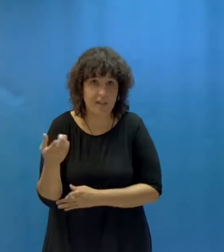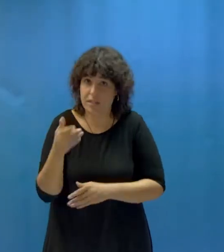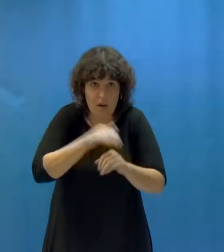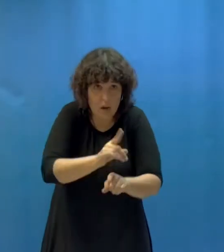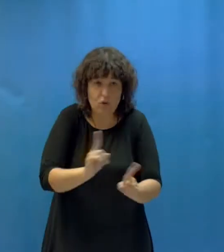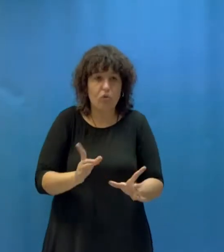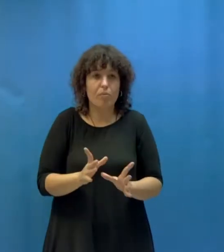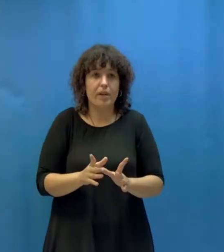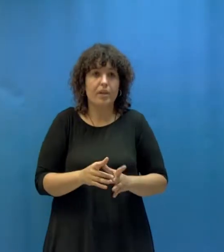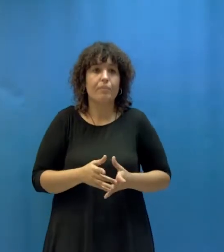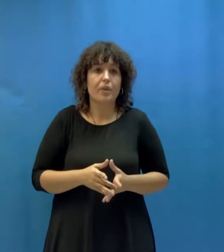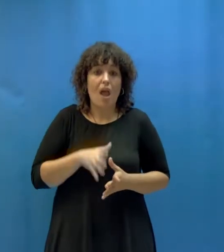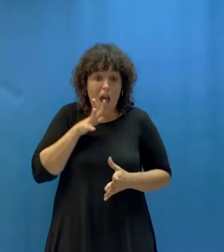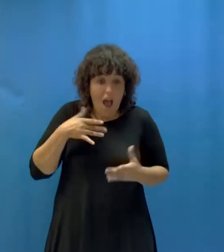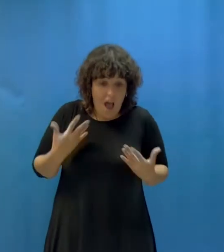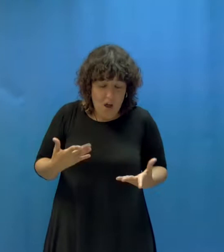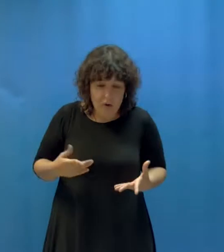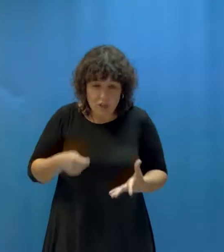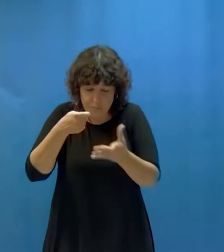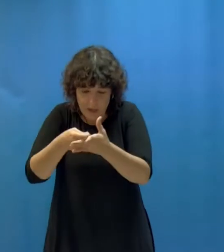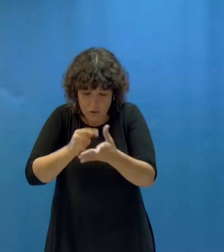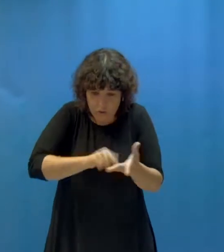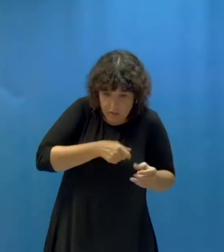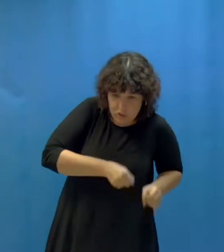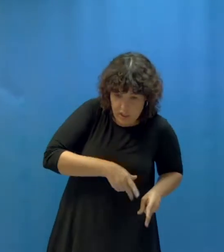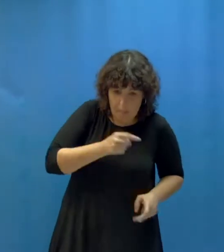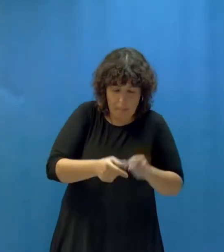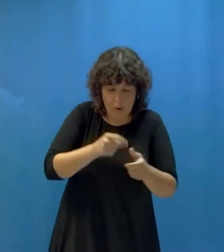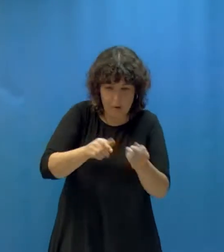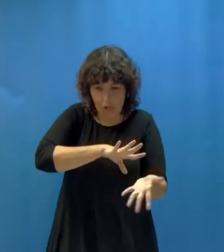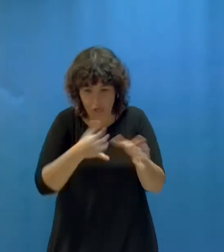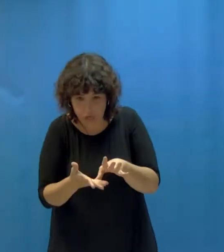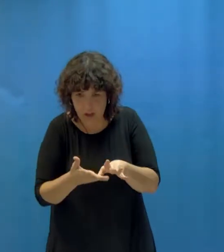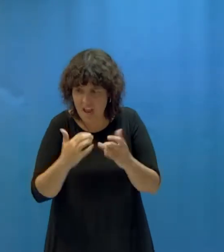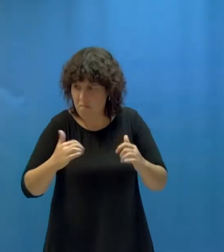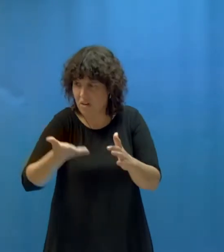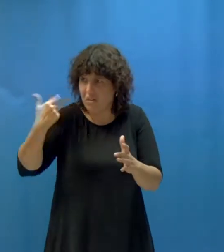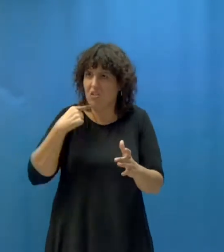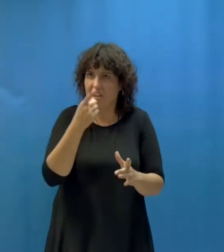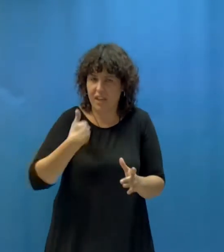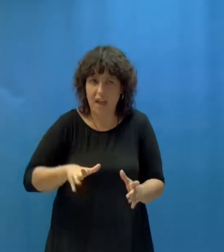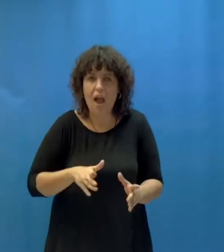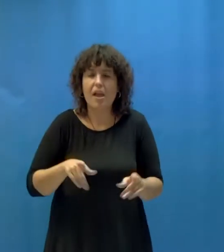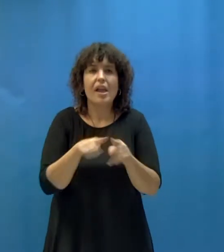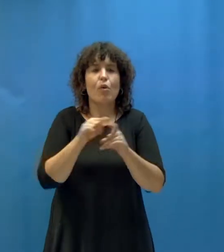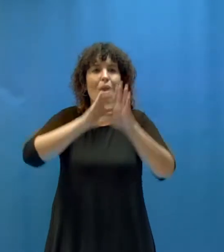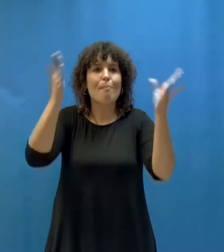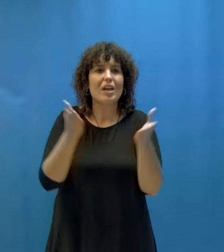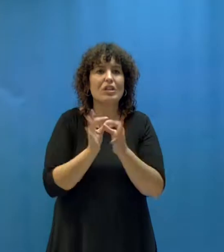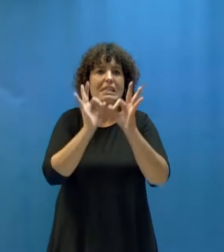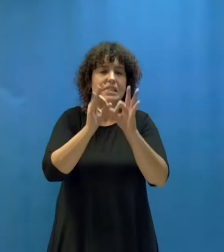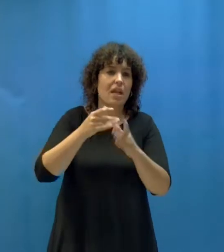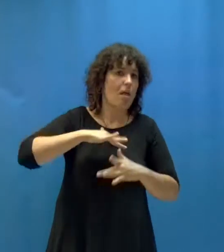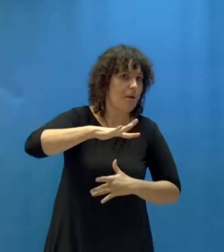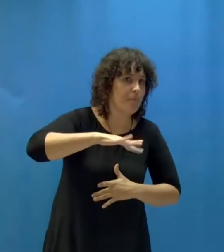aquella bolita de los pagos fuera de contrato, que poco a poco se había convertido, recordarán que lo dije en un anterior pleno, en una pelota de playa, supera ya los